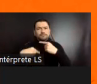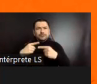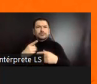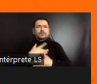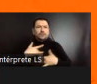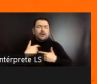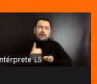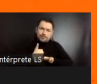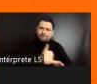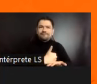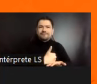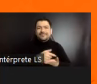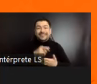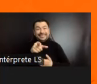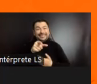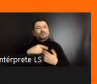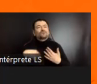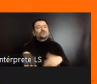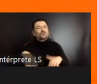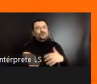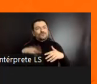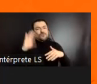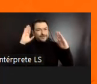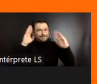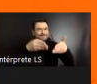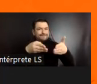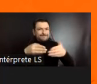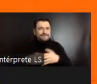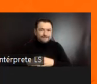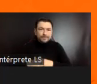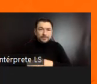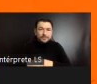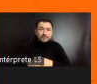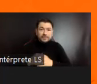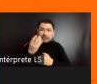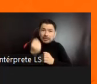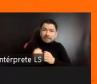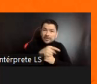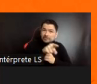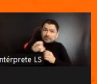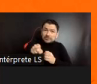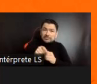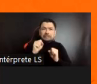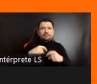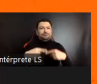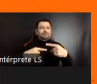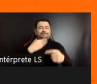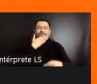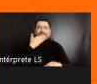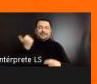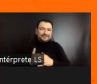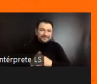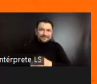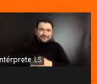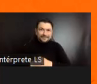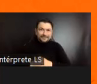el enfoque para mejorar esas capacidades. Esta es mi última diapositiva